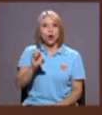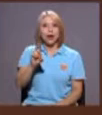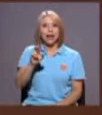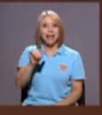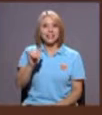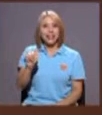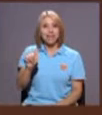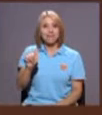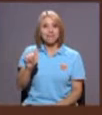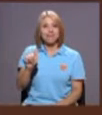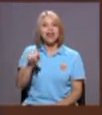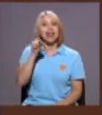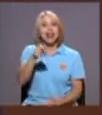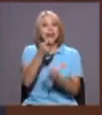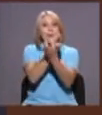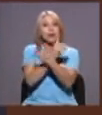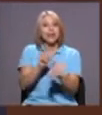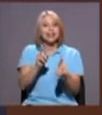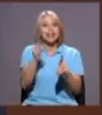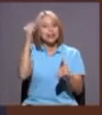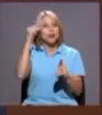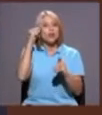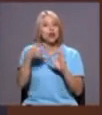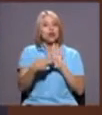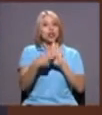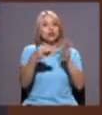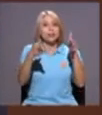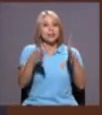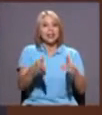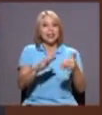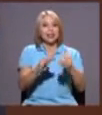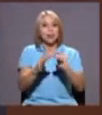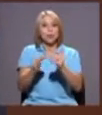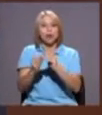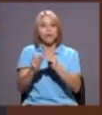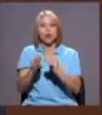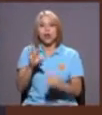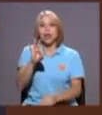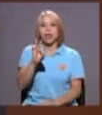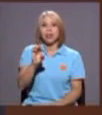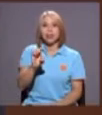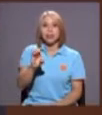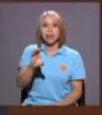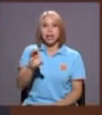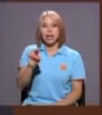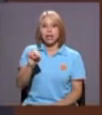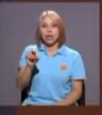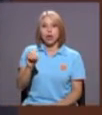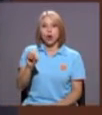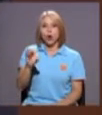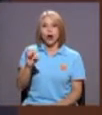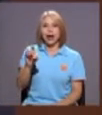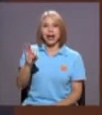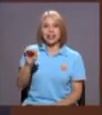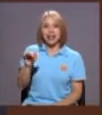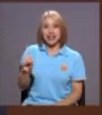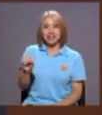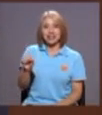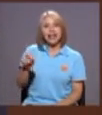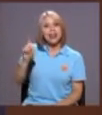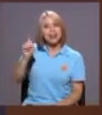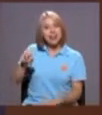los representantes del pueblo. Los tecnócratas tienen que asesorar, o sea, la